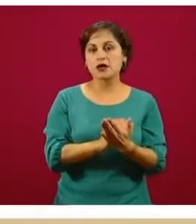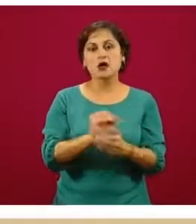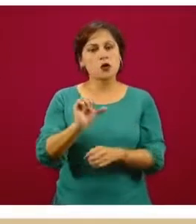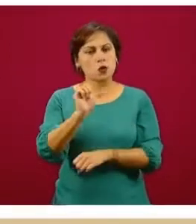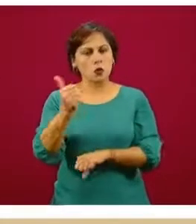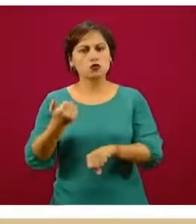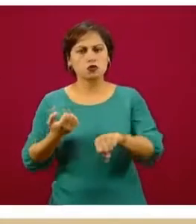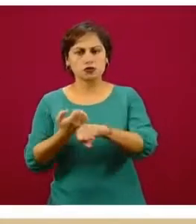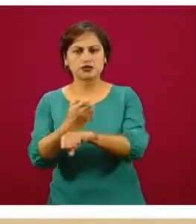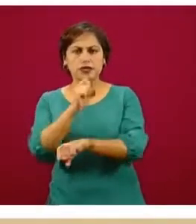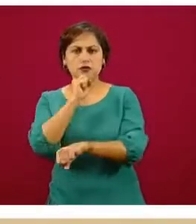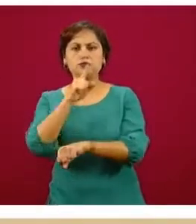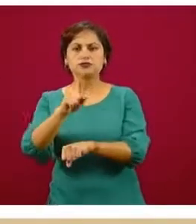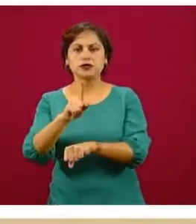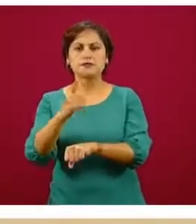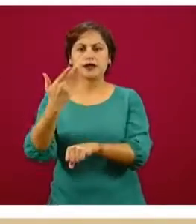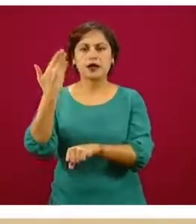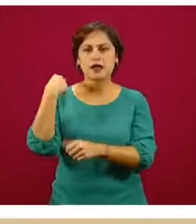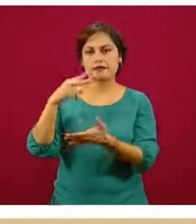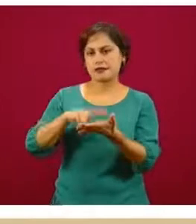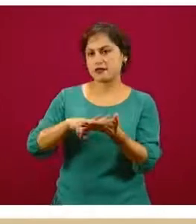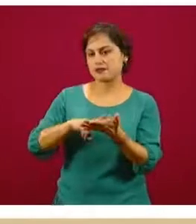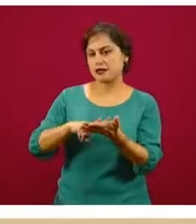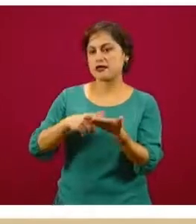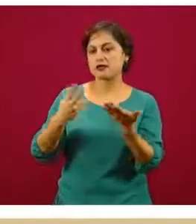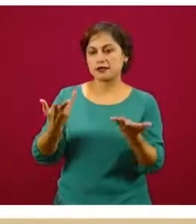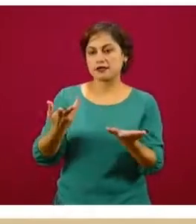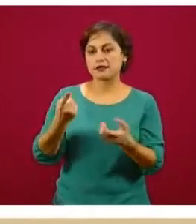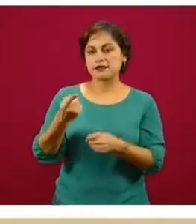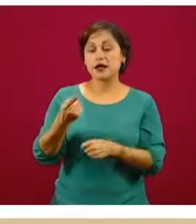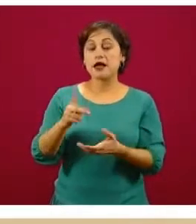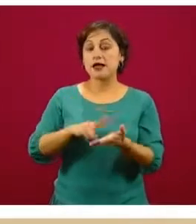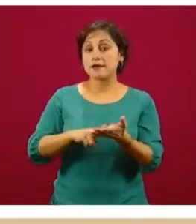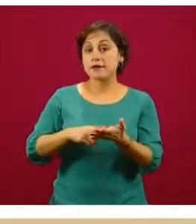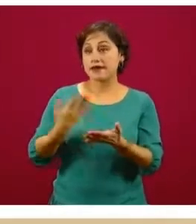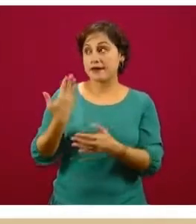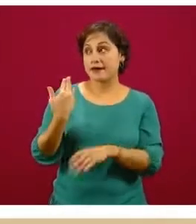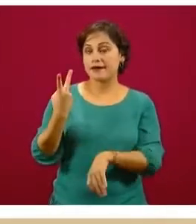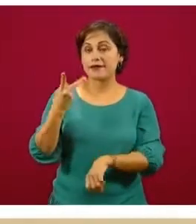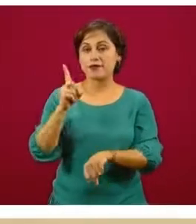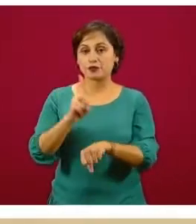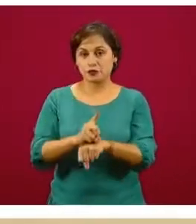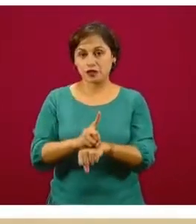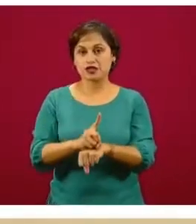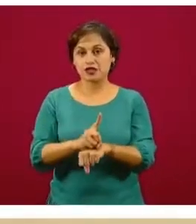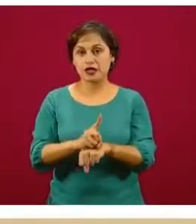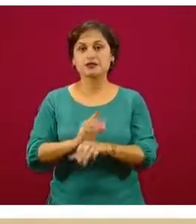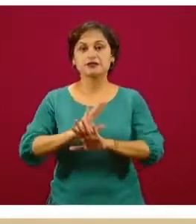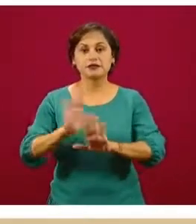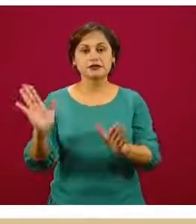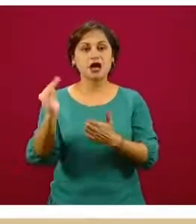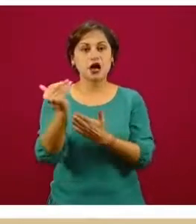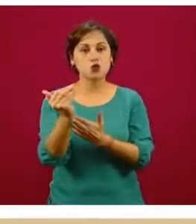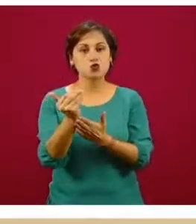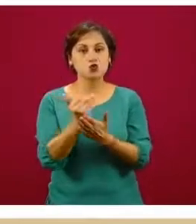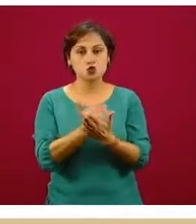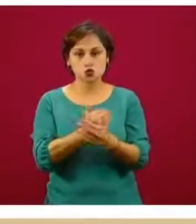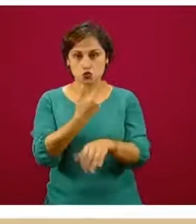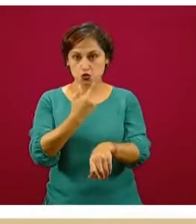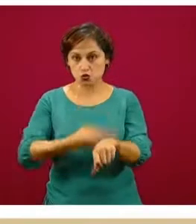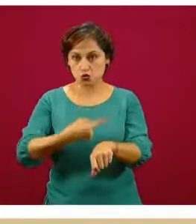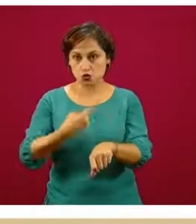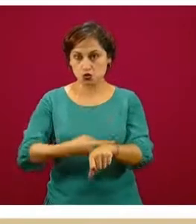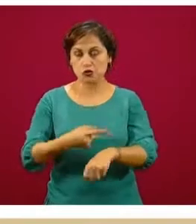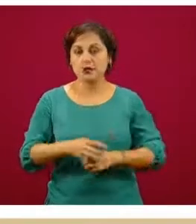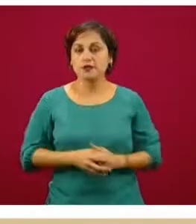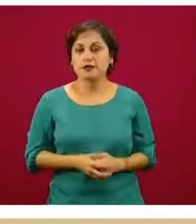algunos otros estados. Estos ya estaban en verde. Este es el nuevo de verde de hace 2 días, donde tenemos ya una disminución de la actividad epidémica